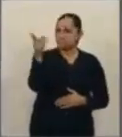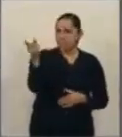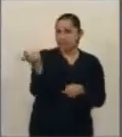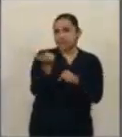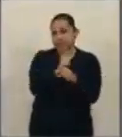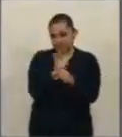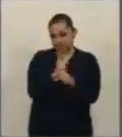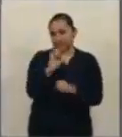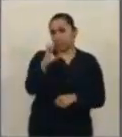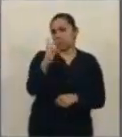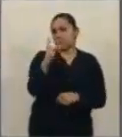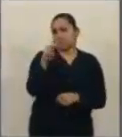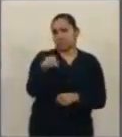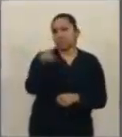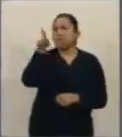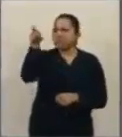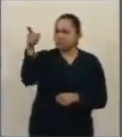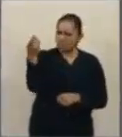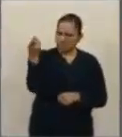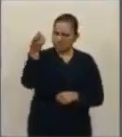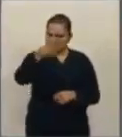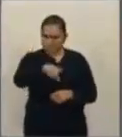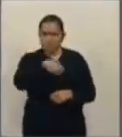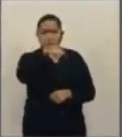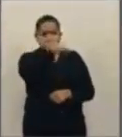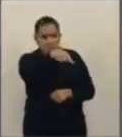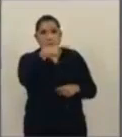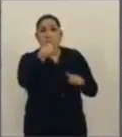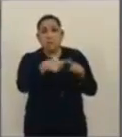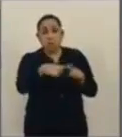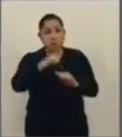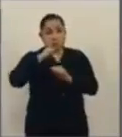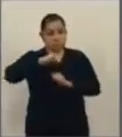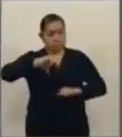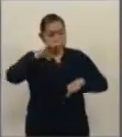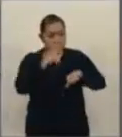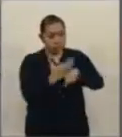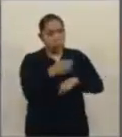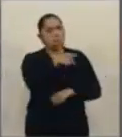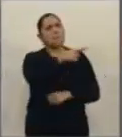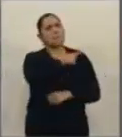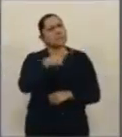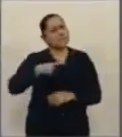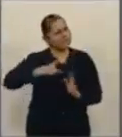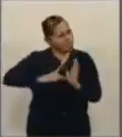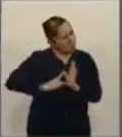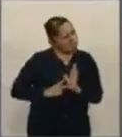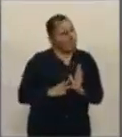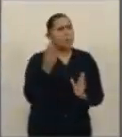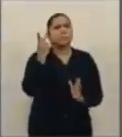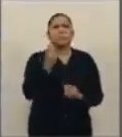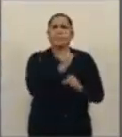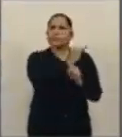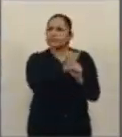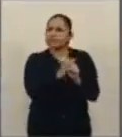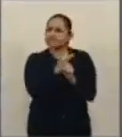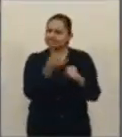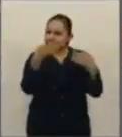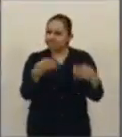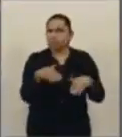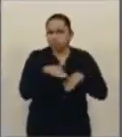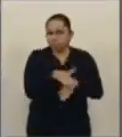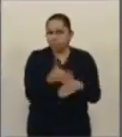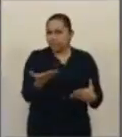Peña Nieto, que instruya a quien corresponda reiniciar la investigación sobre la desaparición y búsqueda de